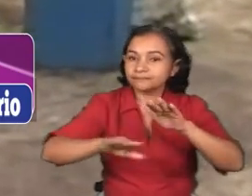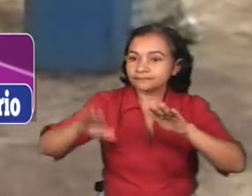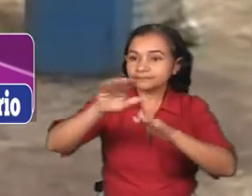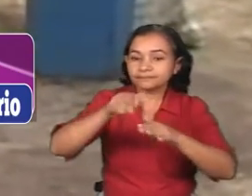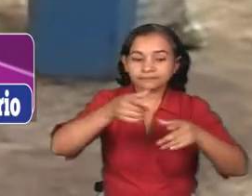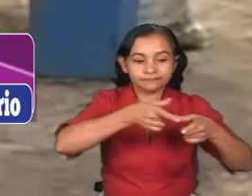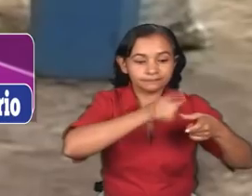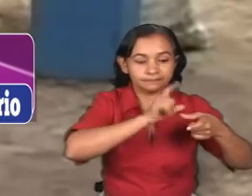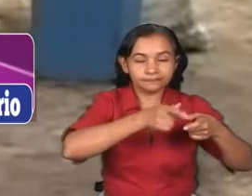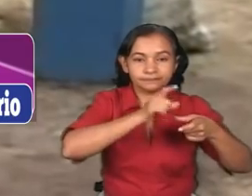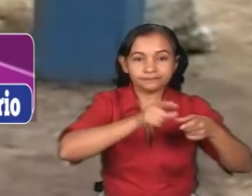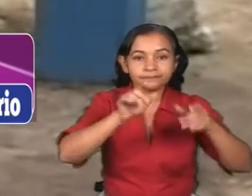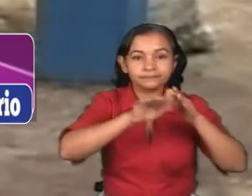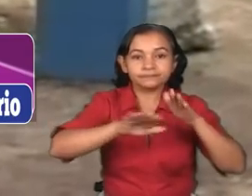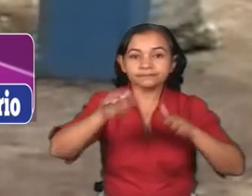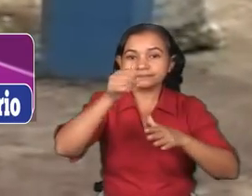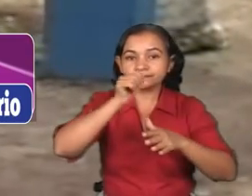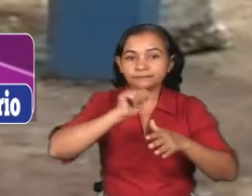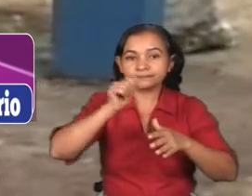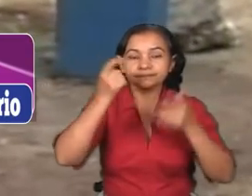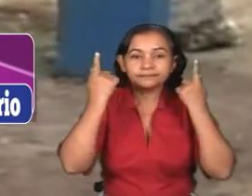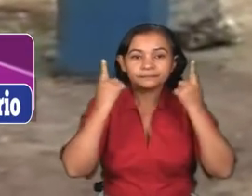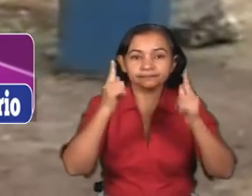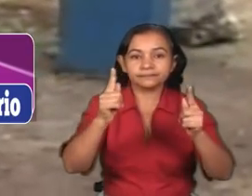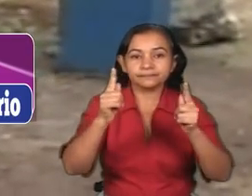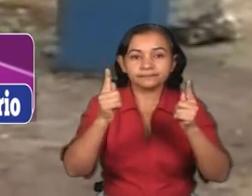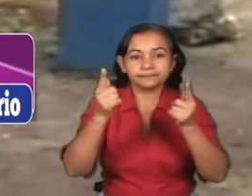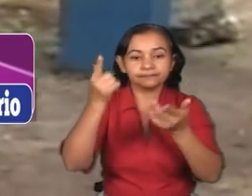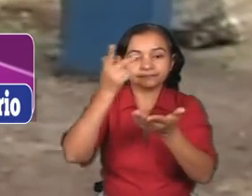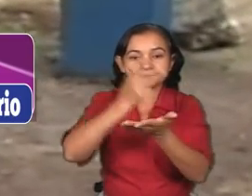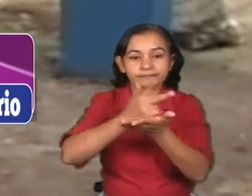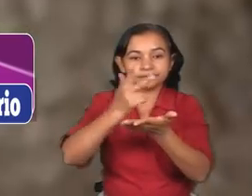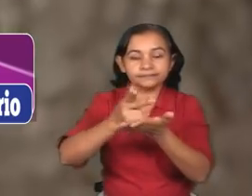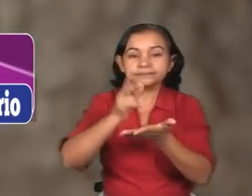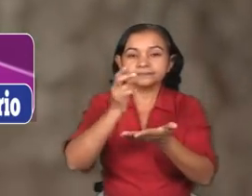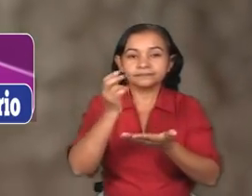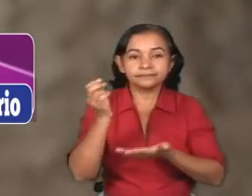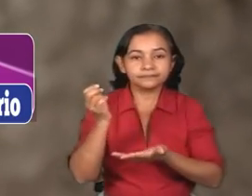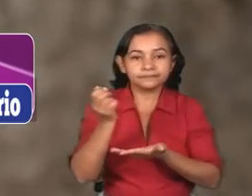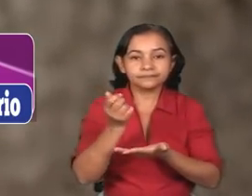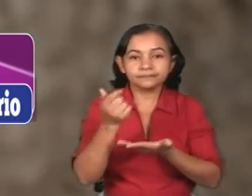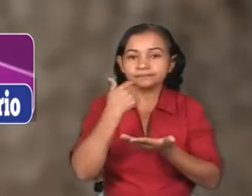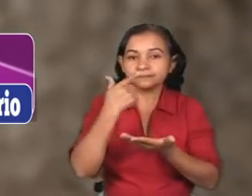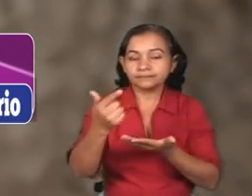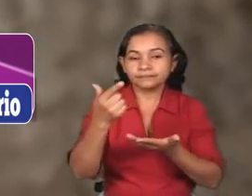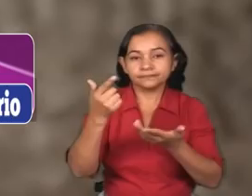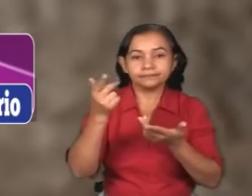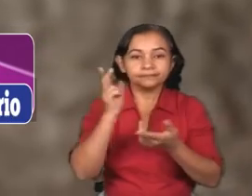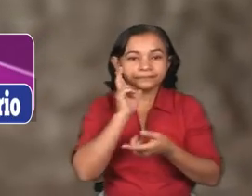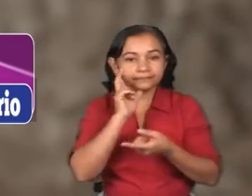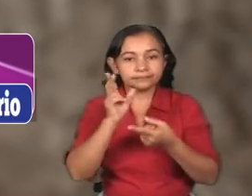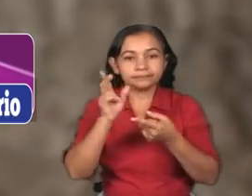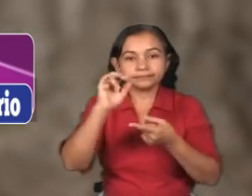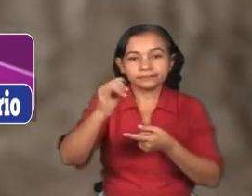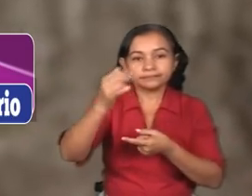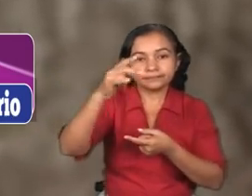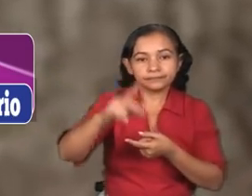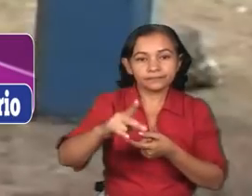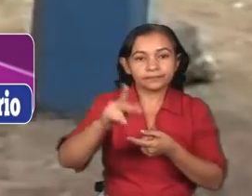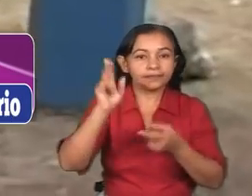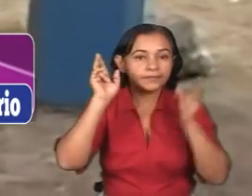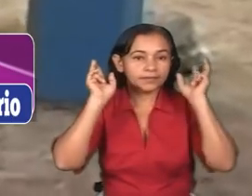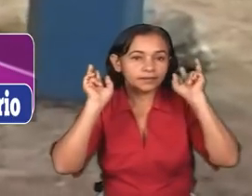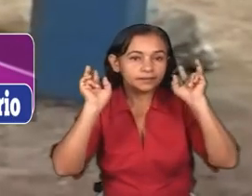alcantarillado sanitario sobre todo, Chinandega, Chichigalpa, El Viejo, Darío, Jinotepe, ya,